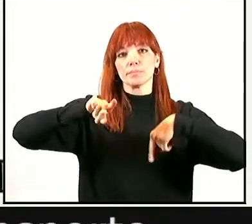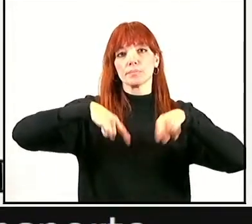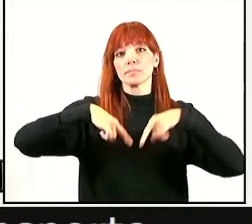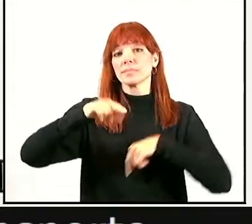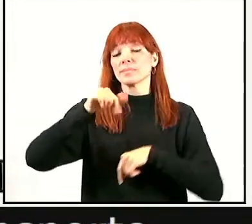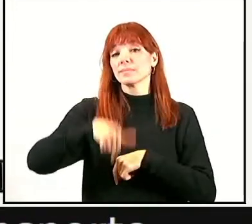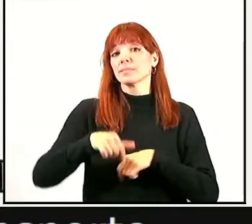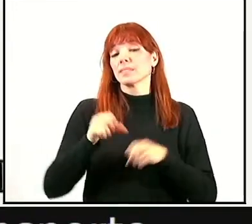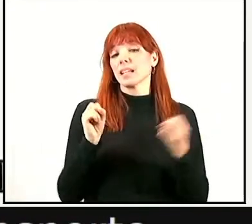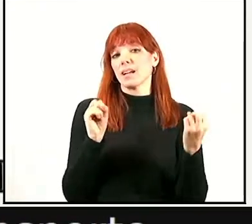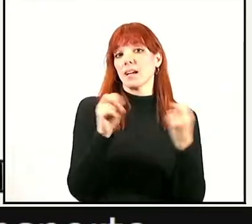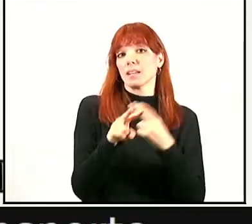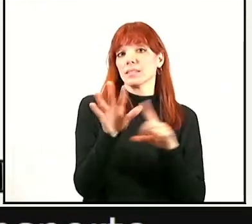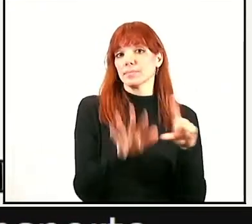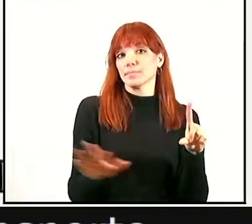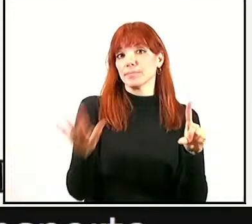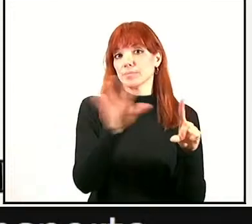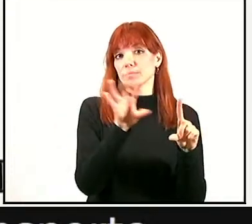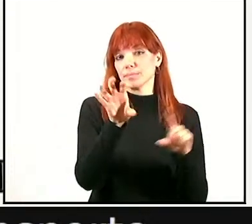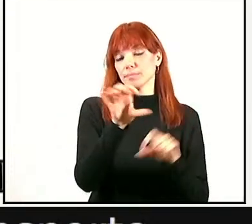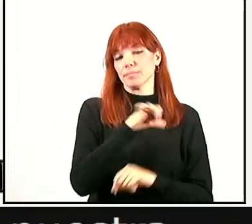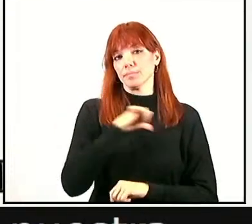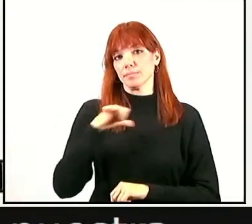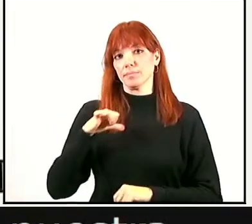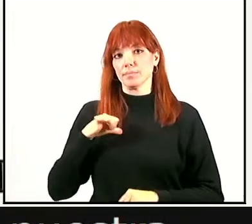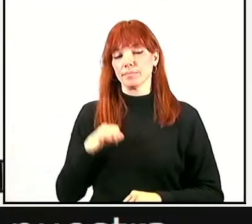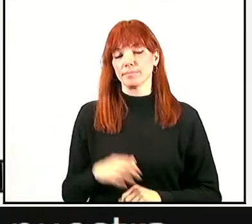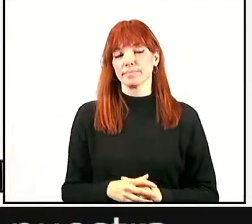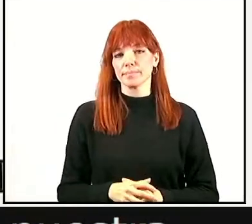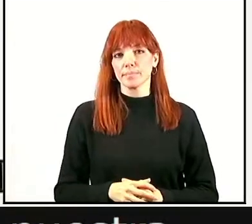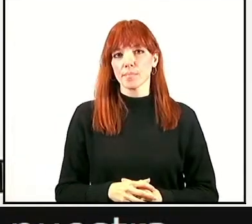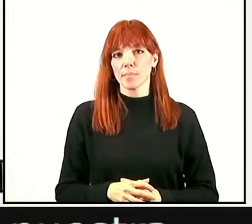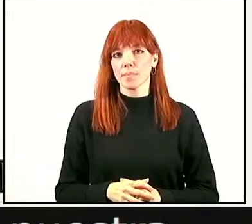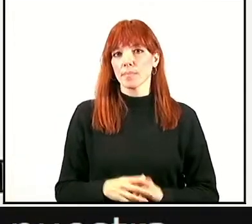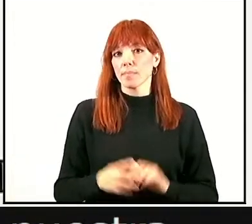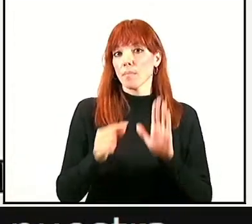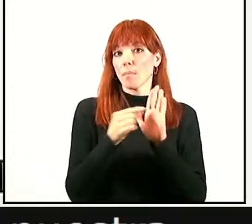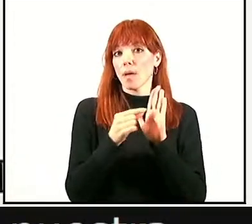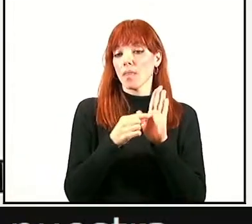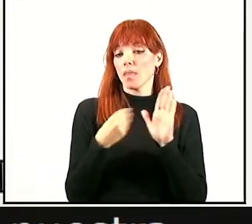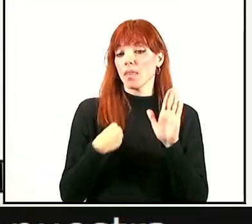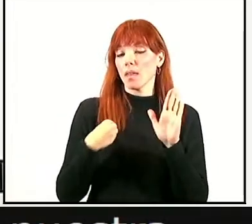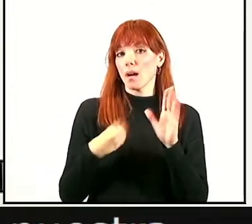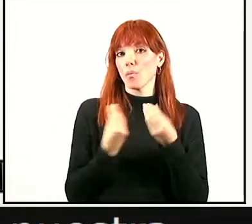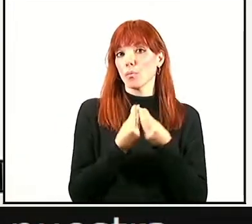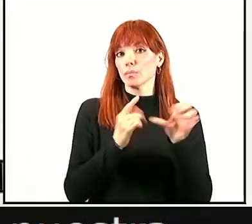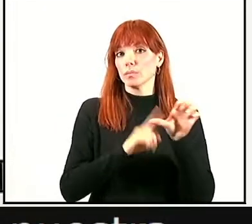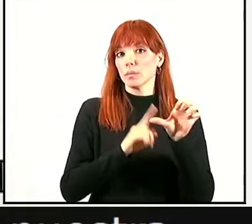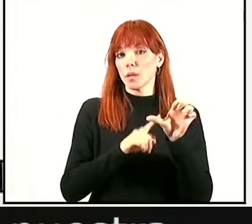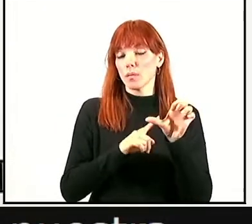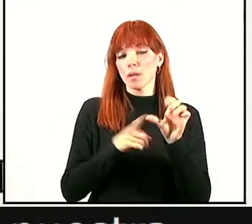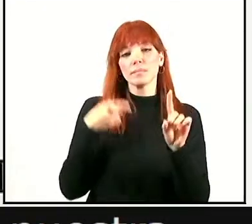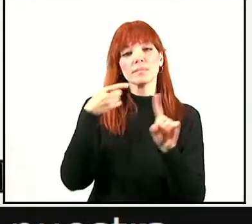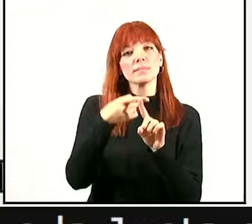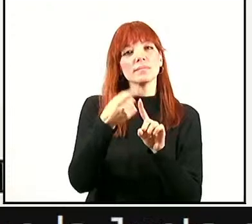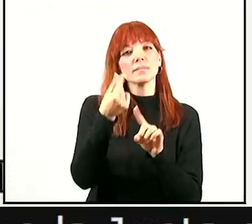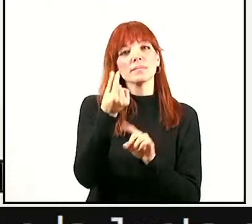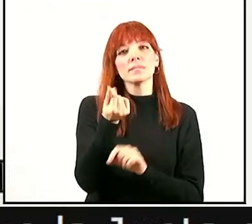por carretera en nuestra comunidad autónoma. Una medida por la que la Junta de Extremadura va a